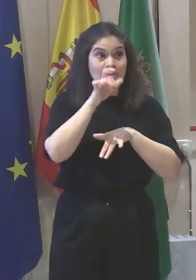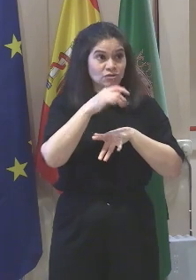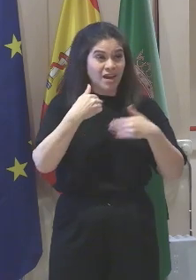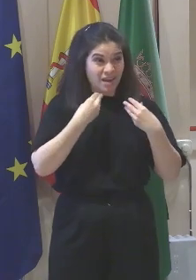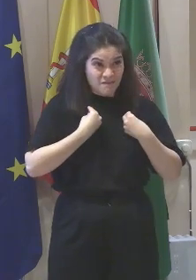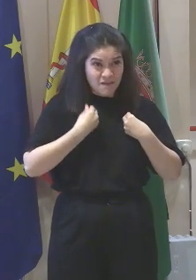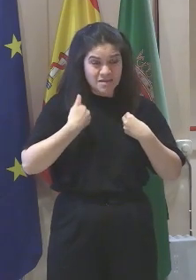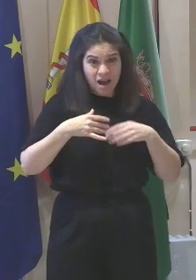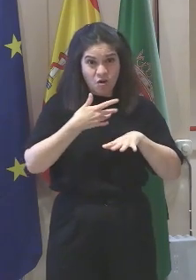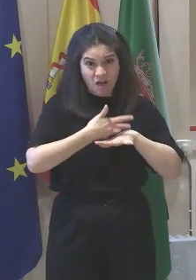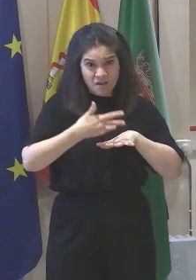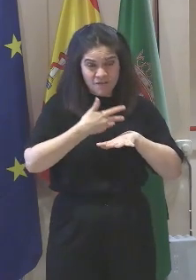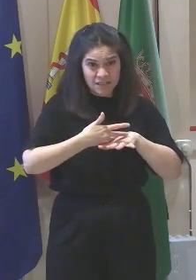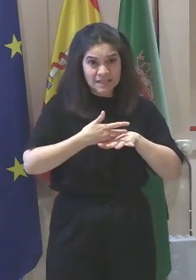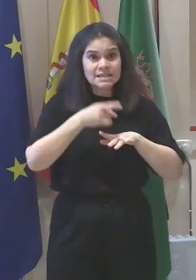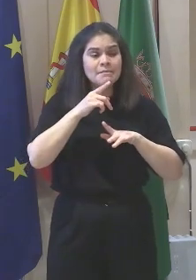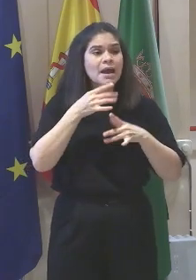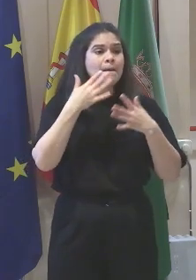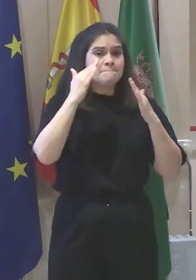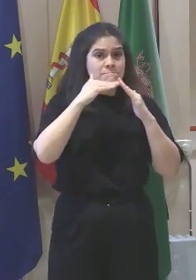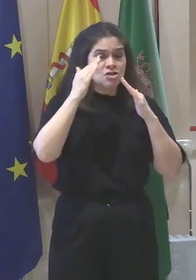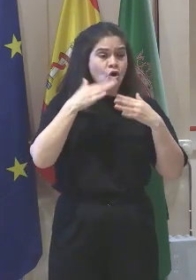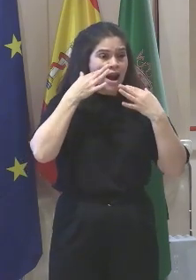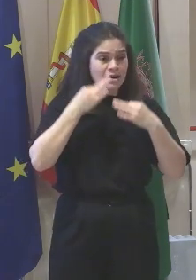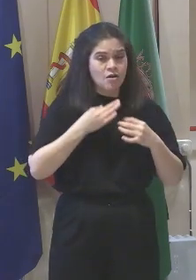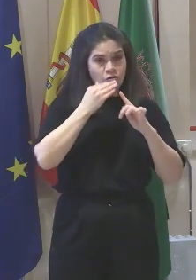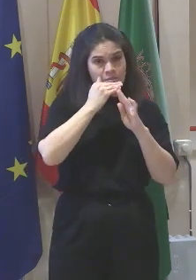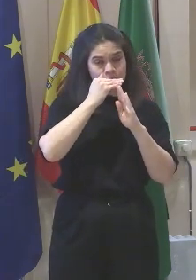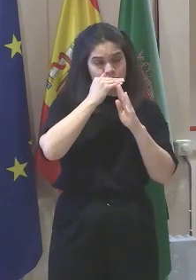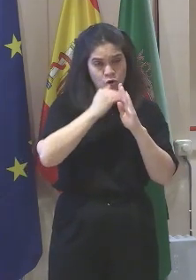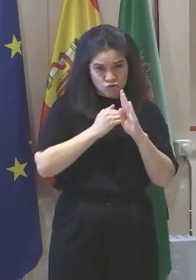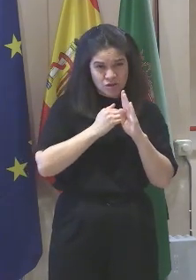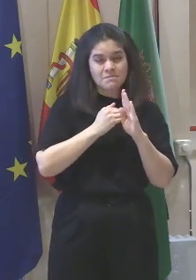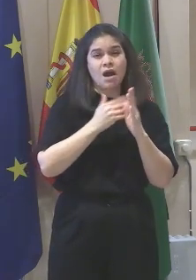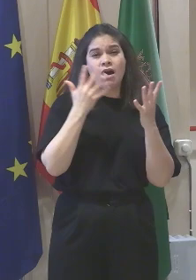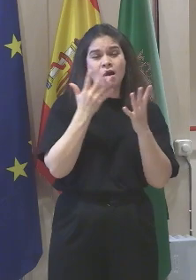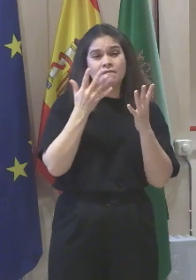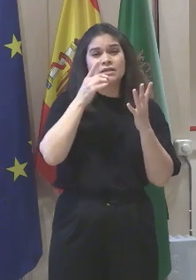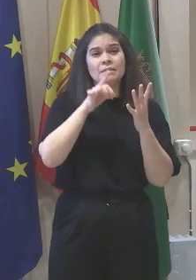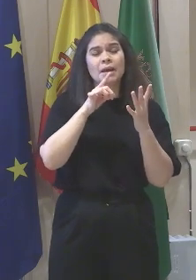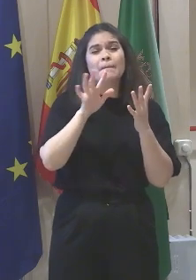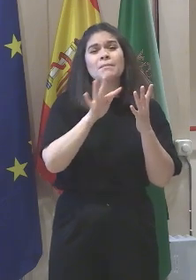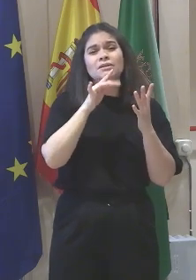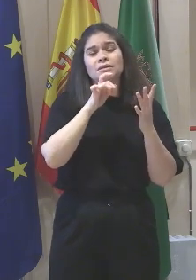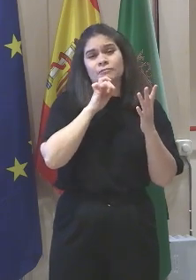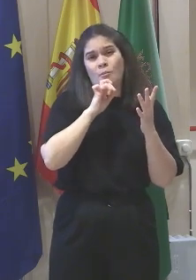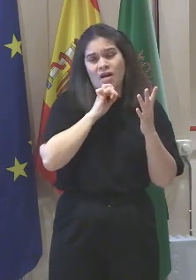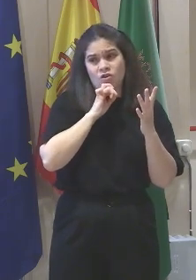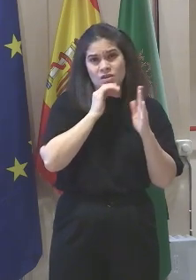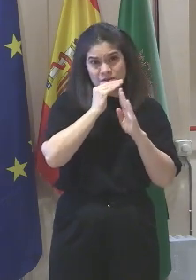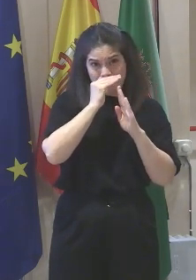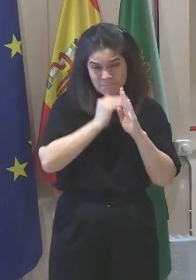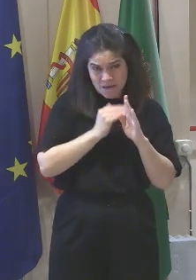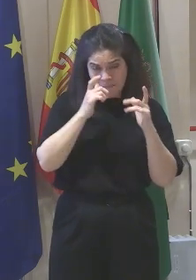asocia claramente a menos riesgo de hipoglucemias graves y además a menos riesgo de complicaciones. Buscamos